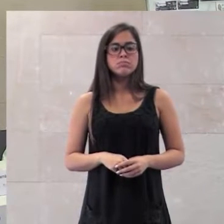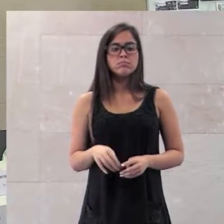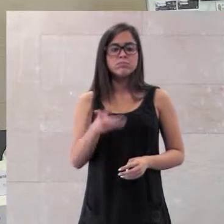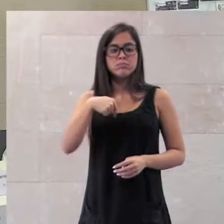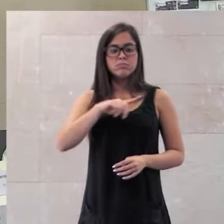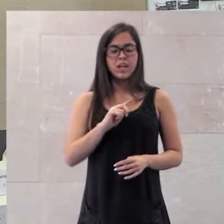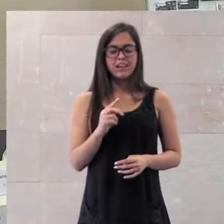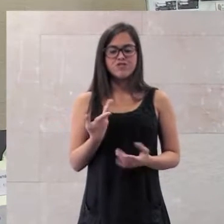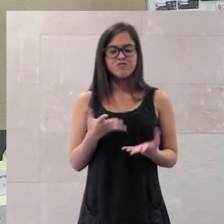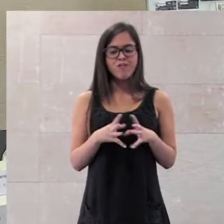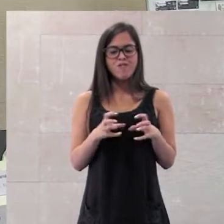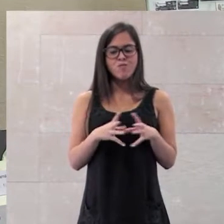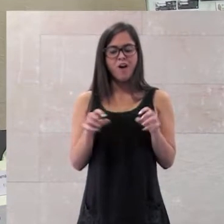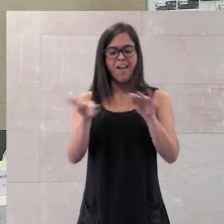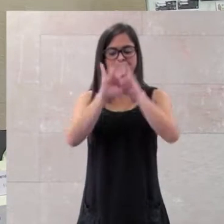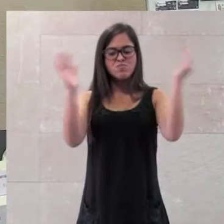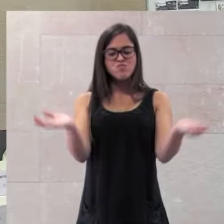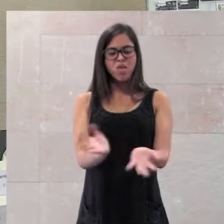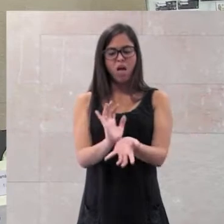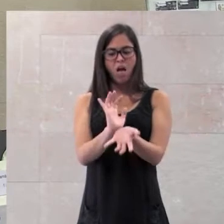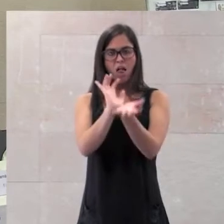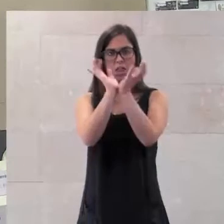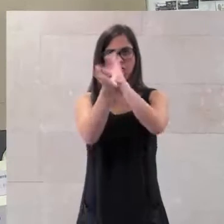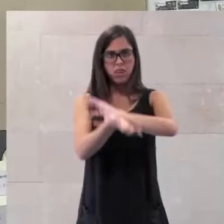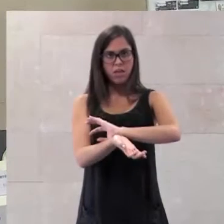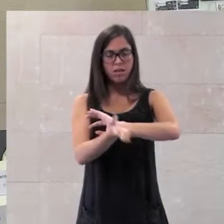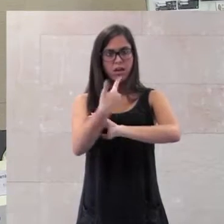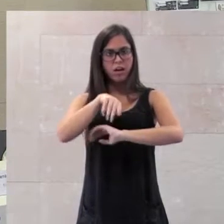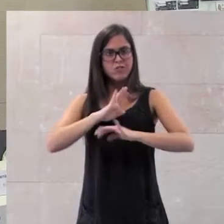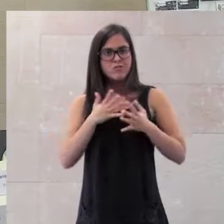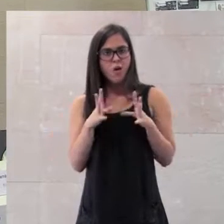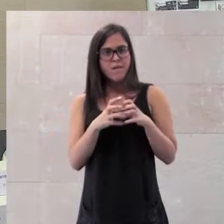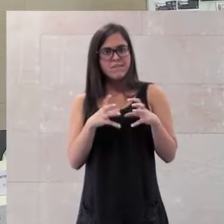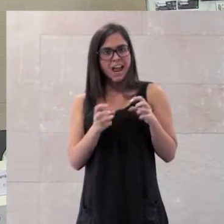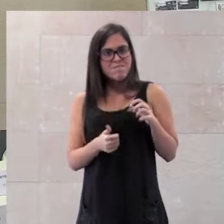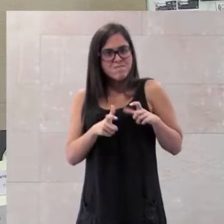acrecentando las ganas de cambiar el mundo. Nos vamos ilusionando cada vez más.